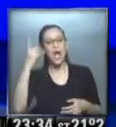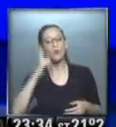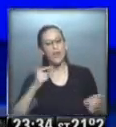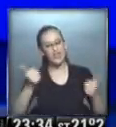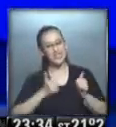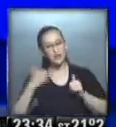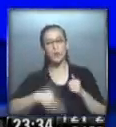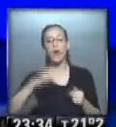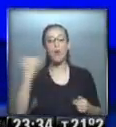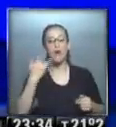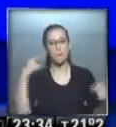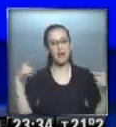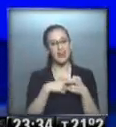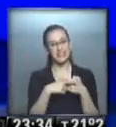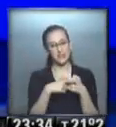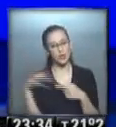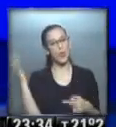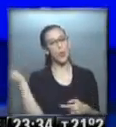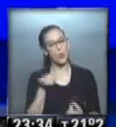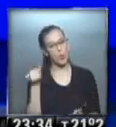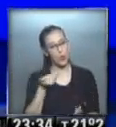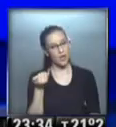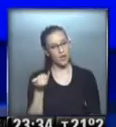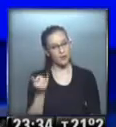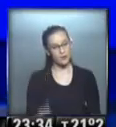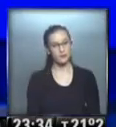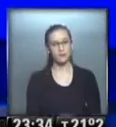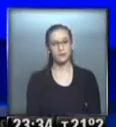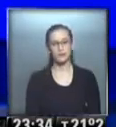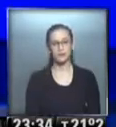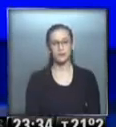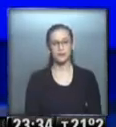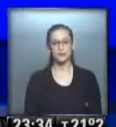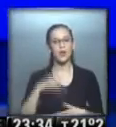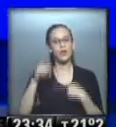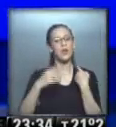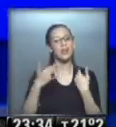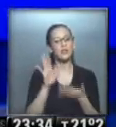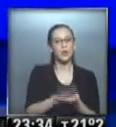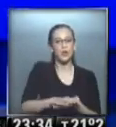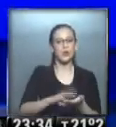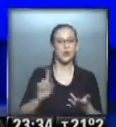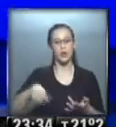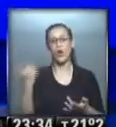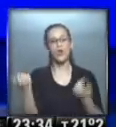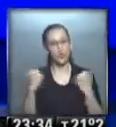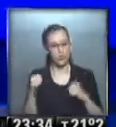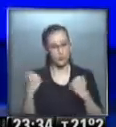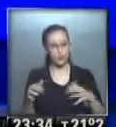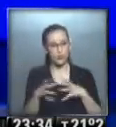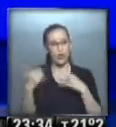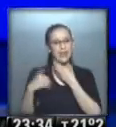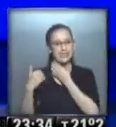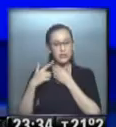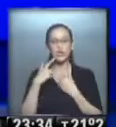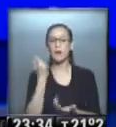Va a ser el jueves el partido que tiene por delante en este Master que cierra el año. Vamos a seguir hablando en este caso de otro conjunto argentino